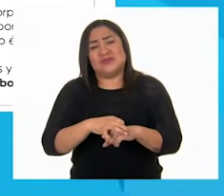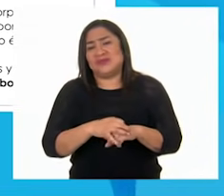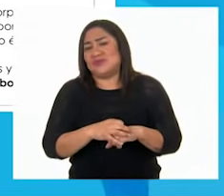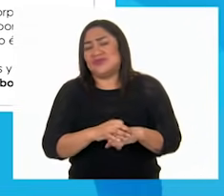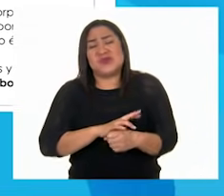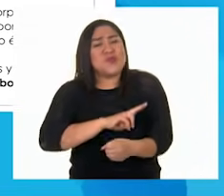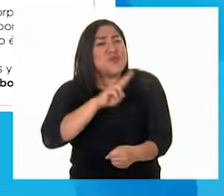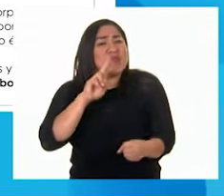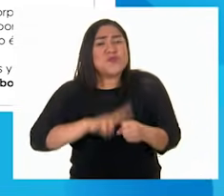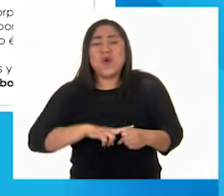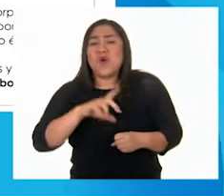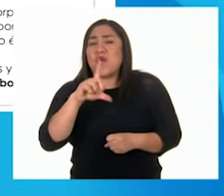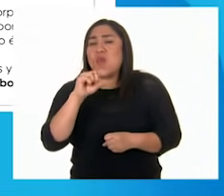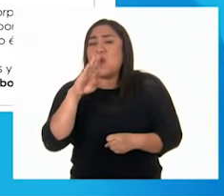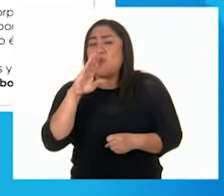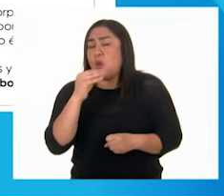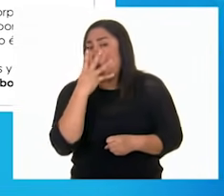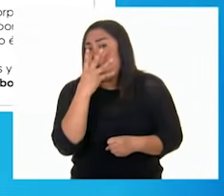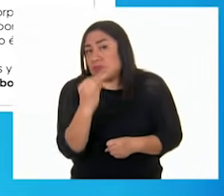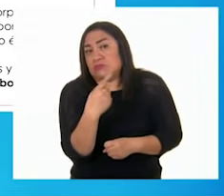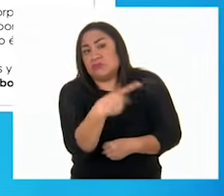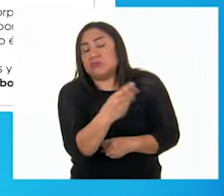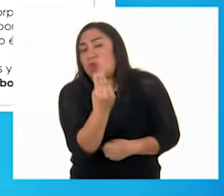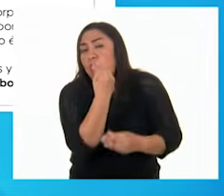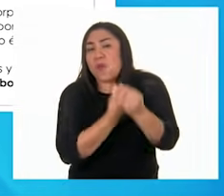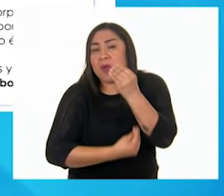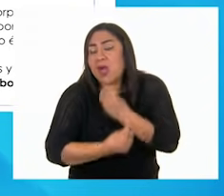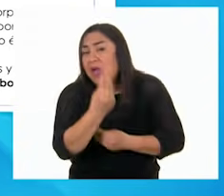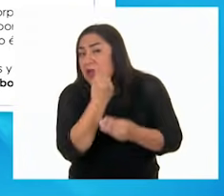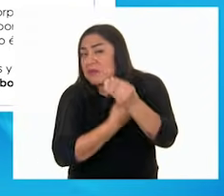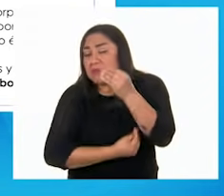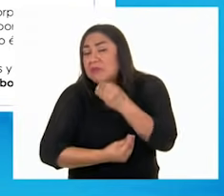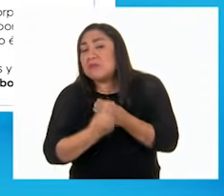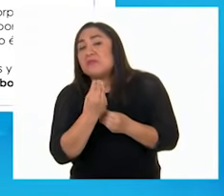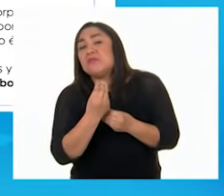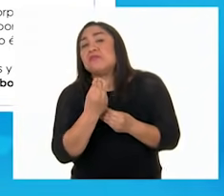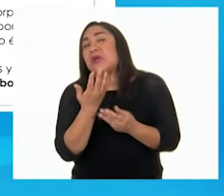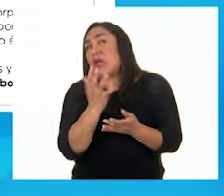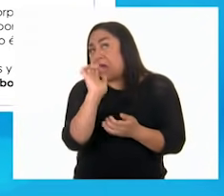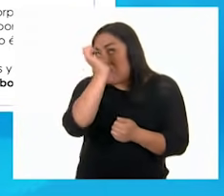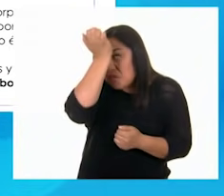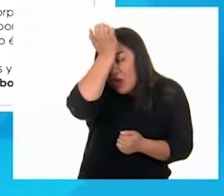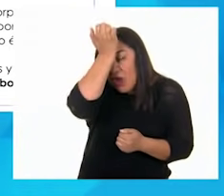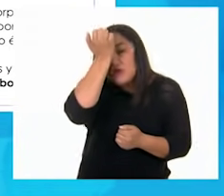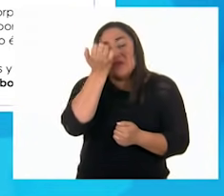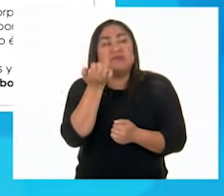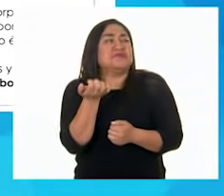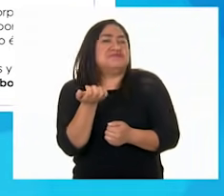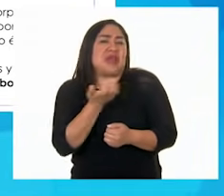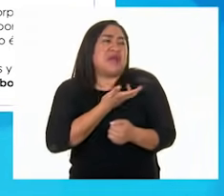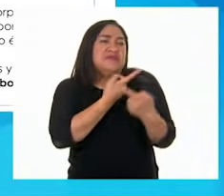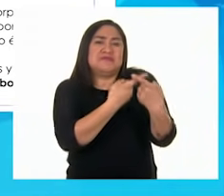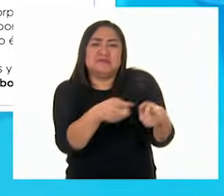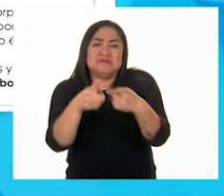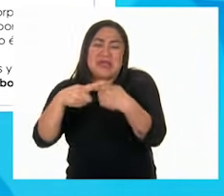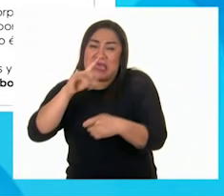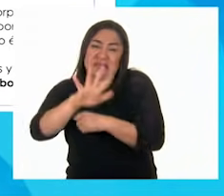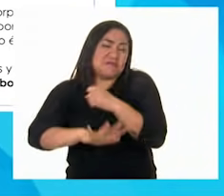de un lobo comer su alimento o sus presas son las ovejas, entre otros